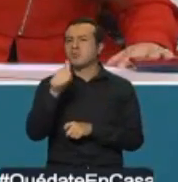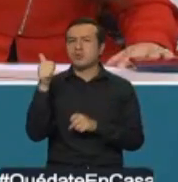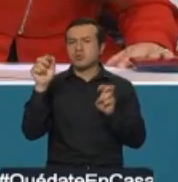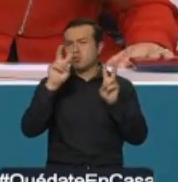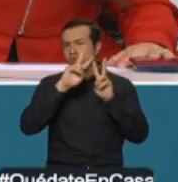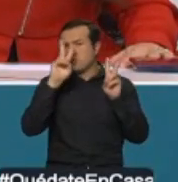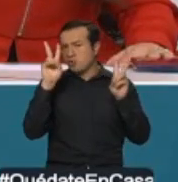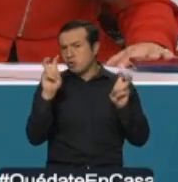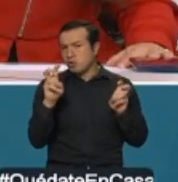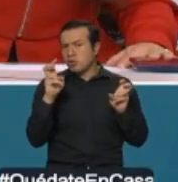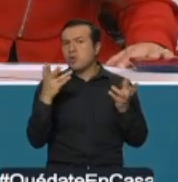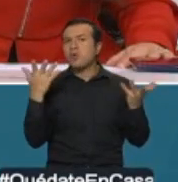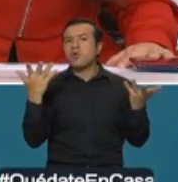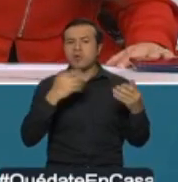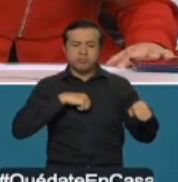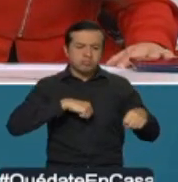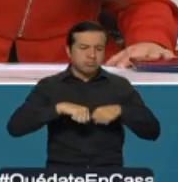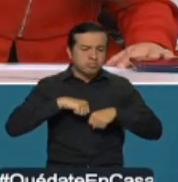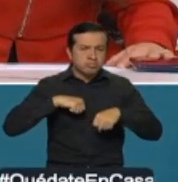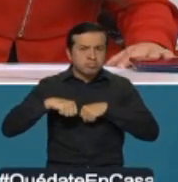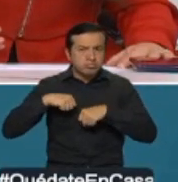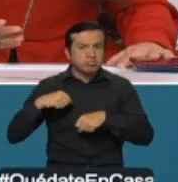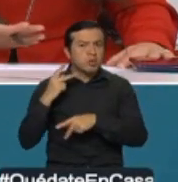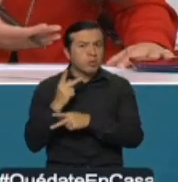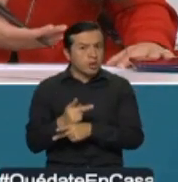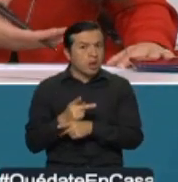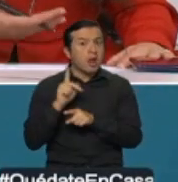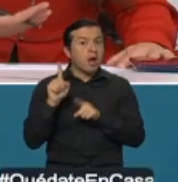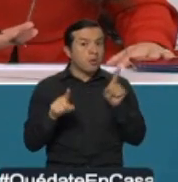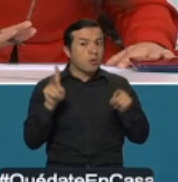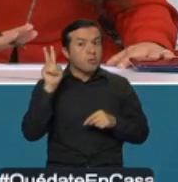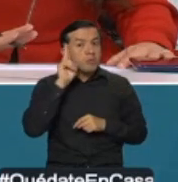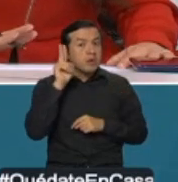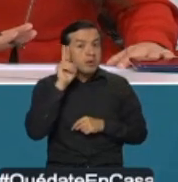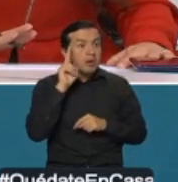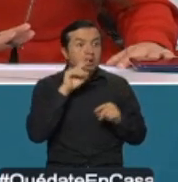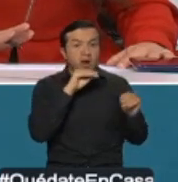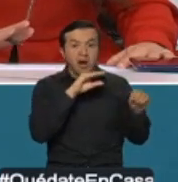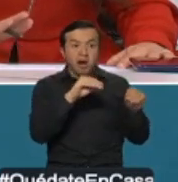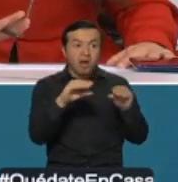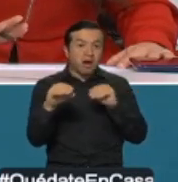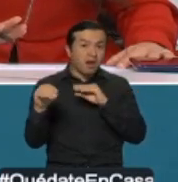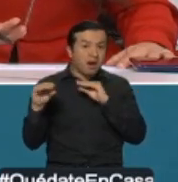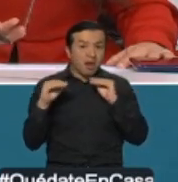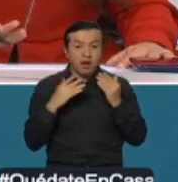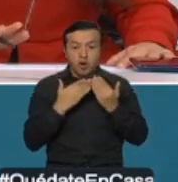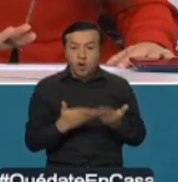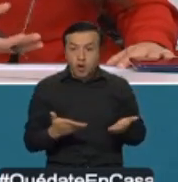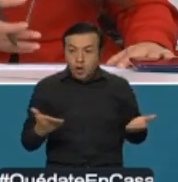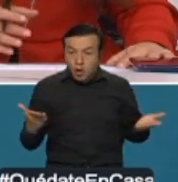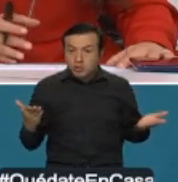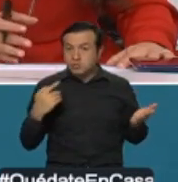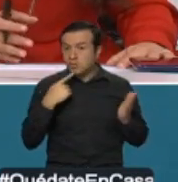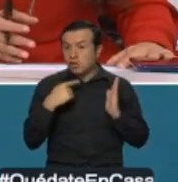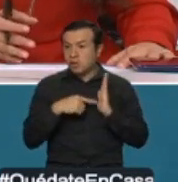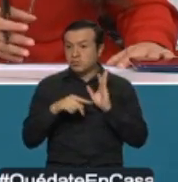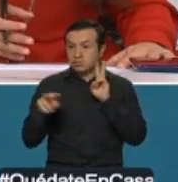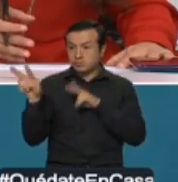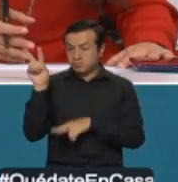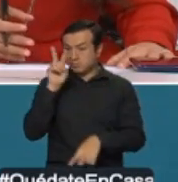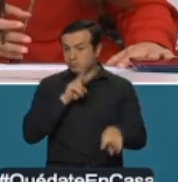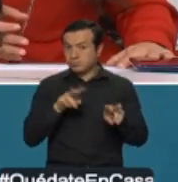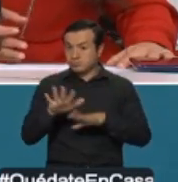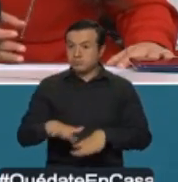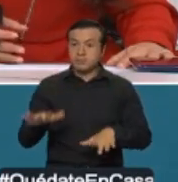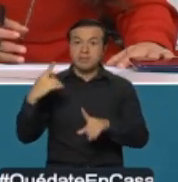también, ¿cómo avanzan los operativos para poder evitar la especulación de precios en productos de primera necesidad? Pudimos observar, por ejemplo, que en